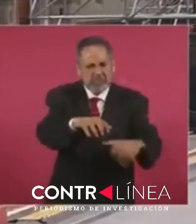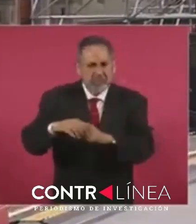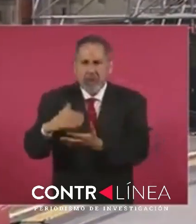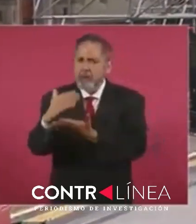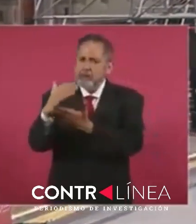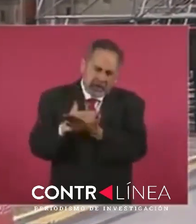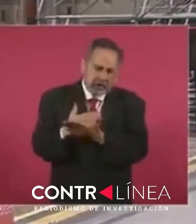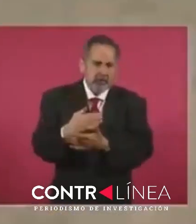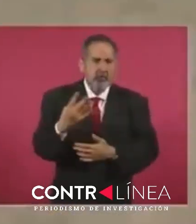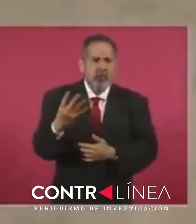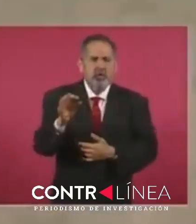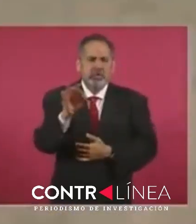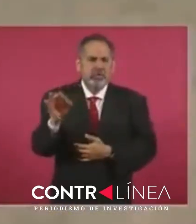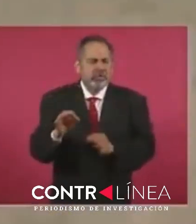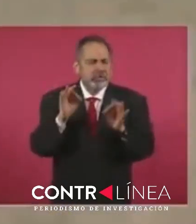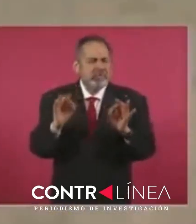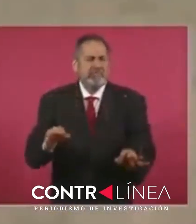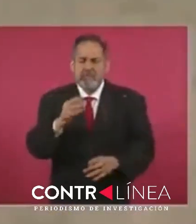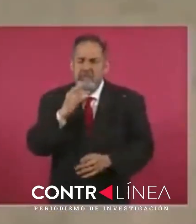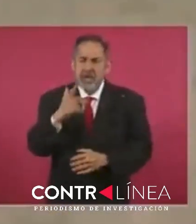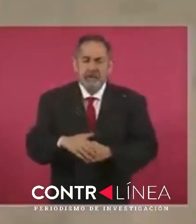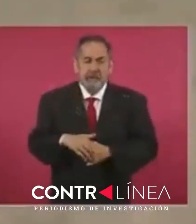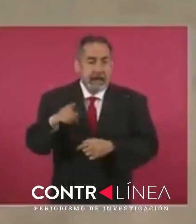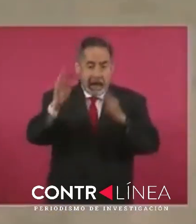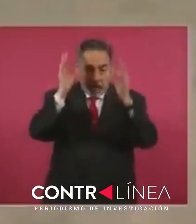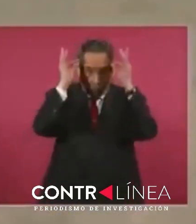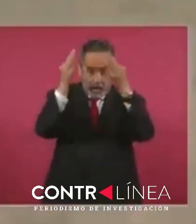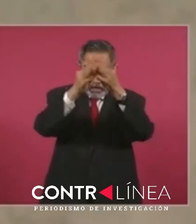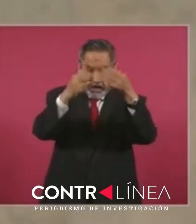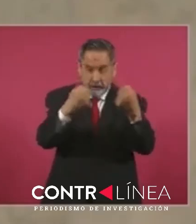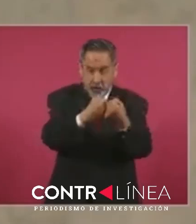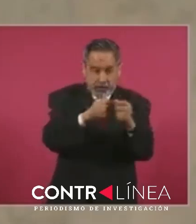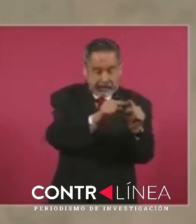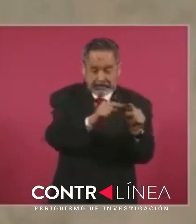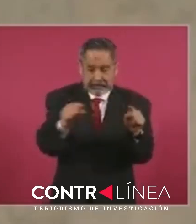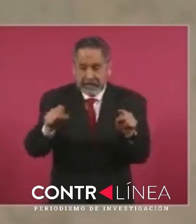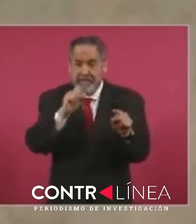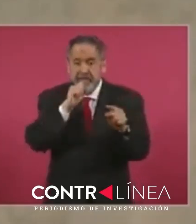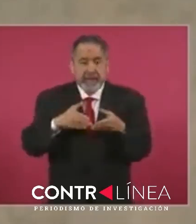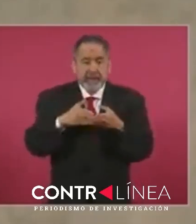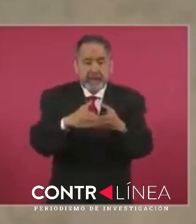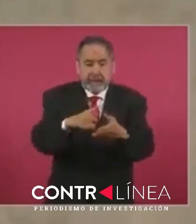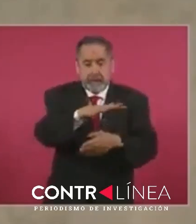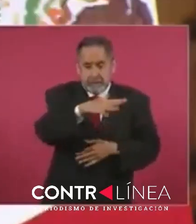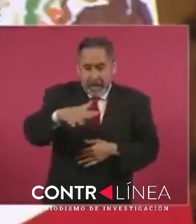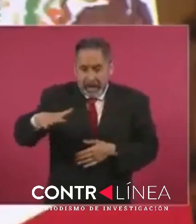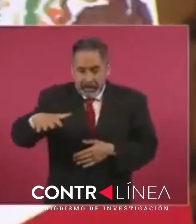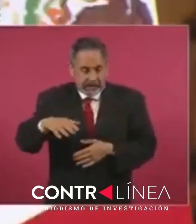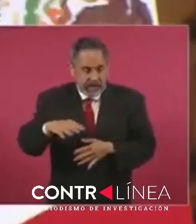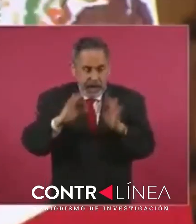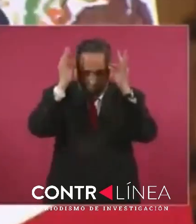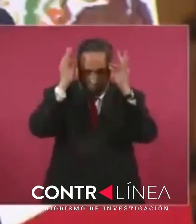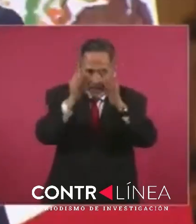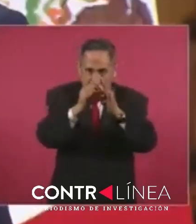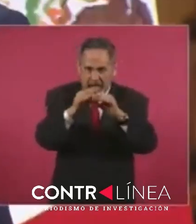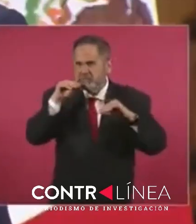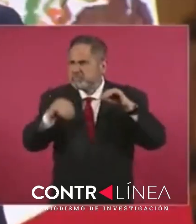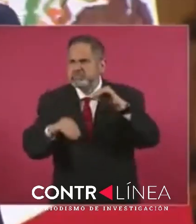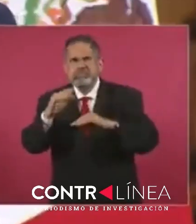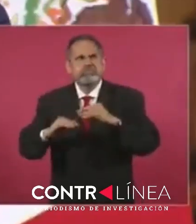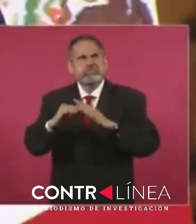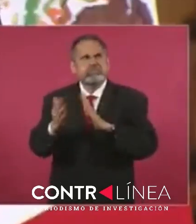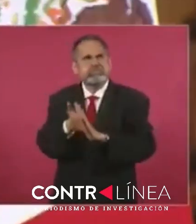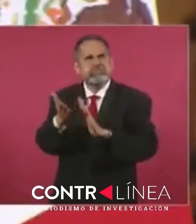términos reales. Tanto las aduanas fronterizas como las marinas se están modernizando, ya cuentan